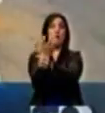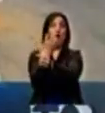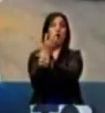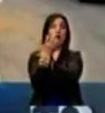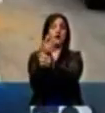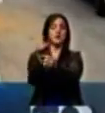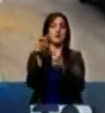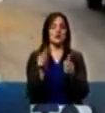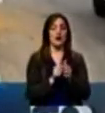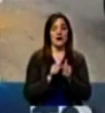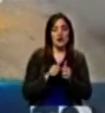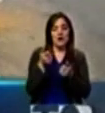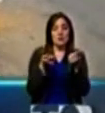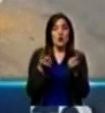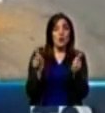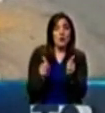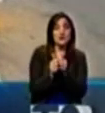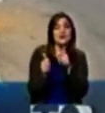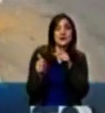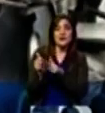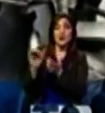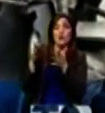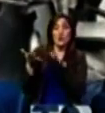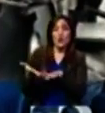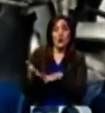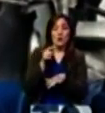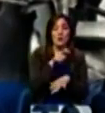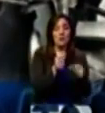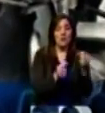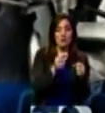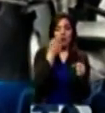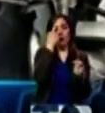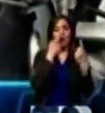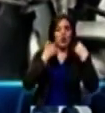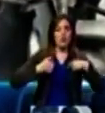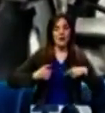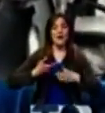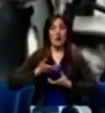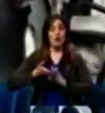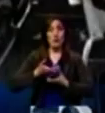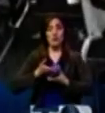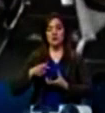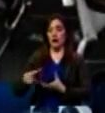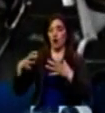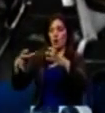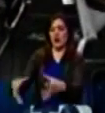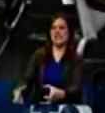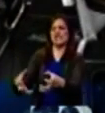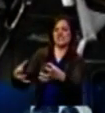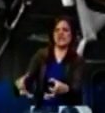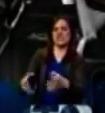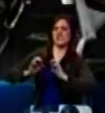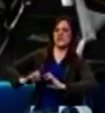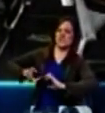acompañante del camión murió de contado y el chofer resultó herido. Bomberos, luego de varios esfuerzos, lograron recuperar entre